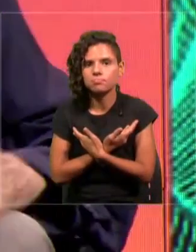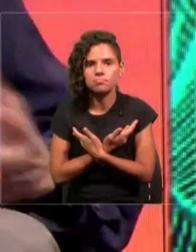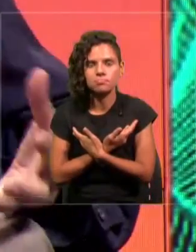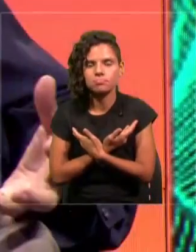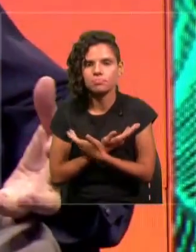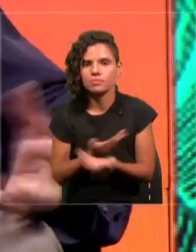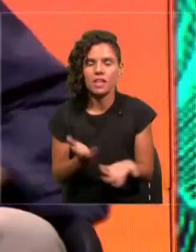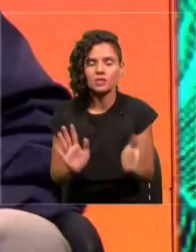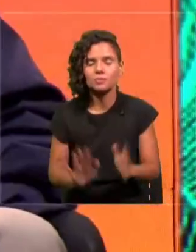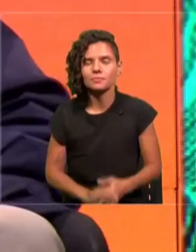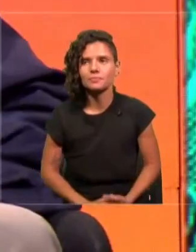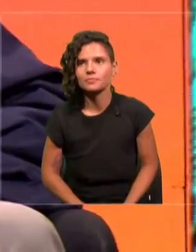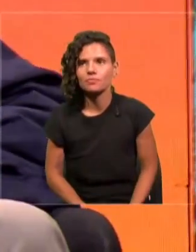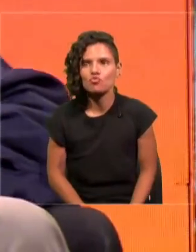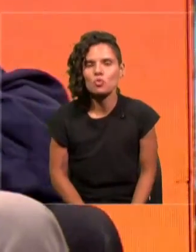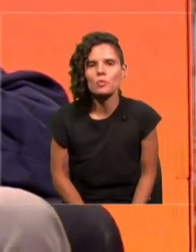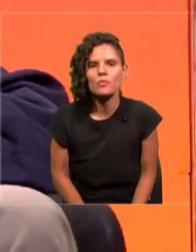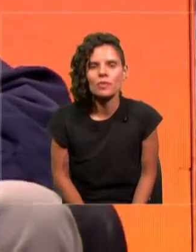Por ahí.